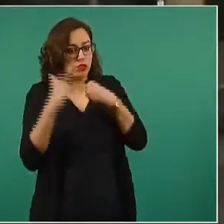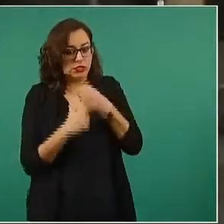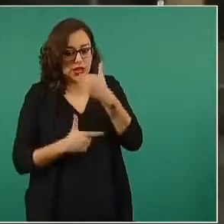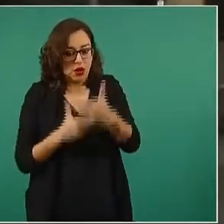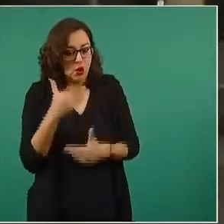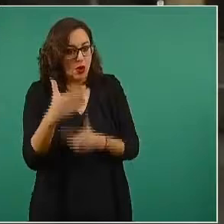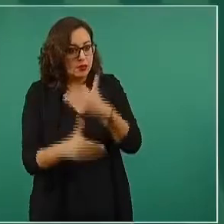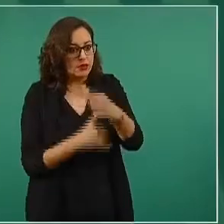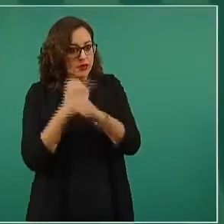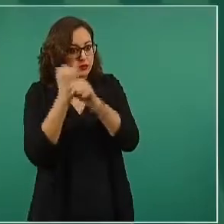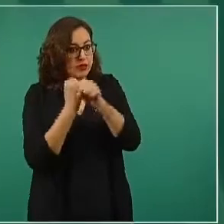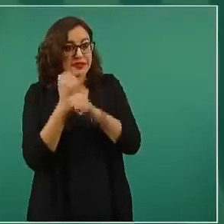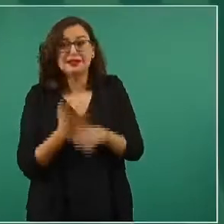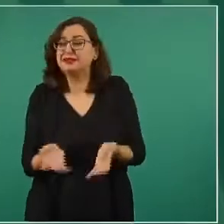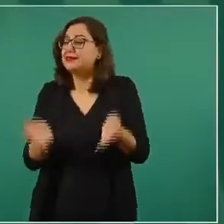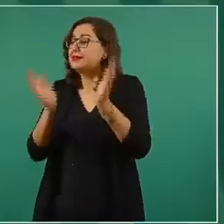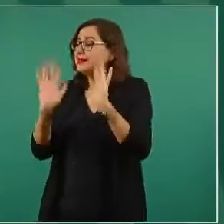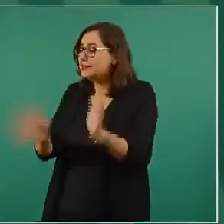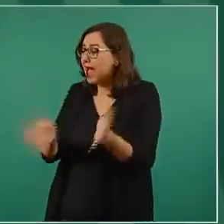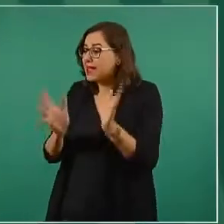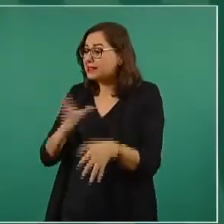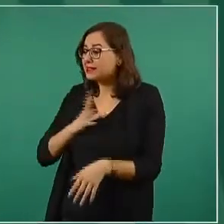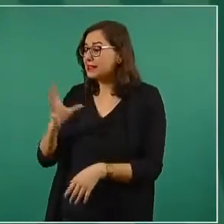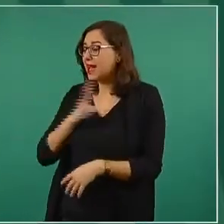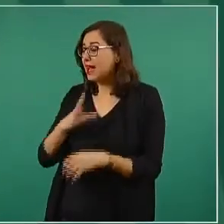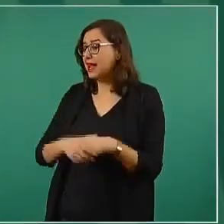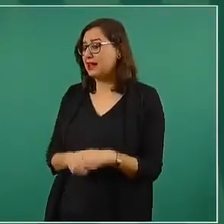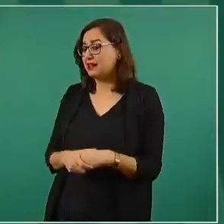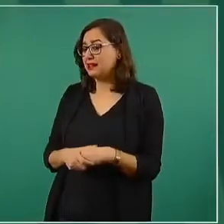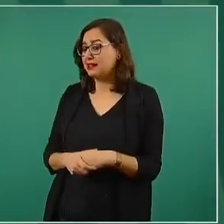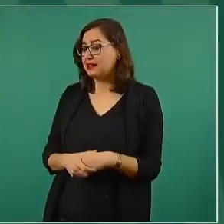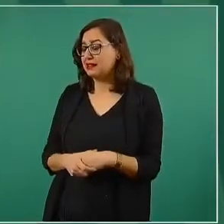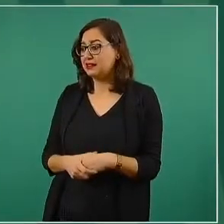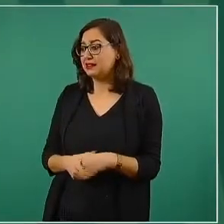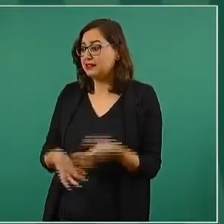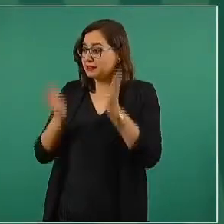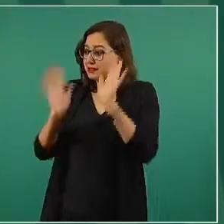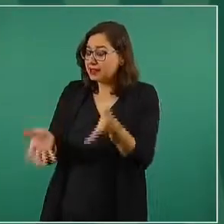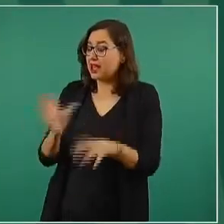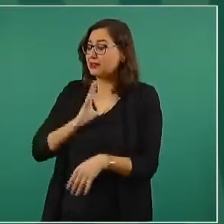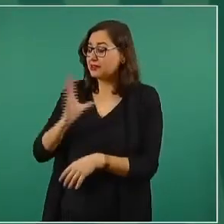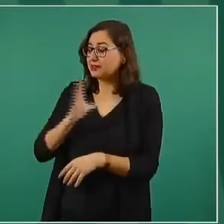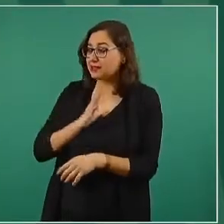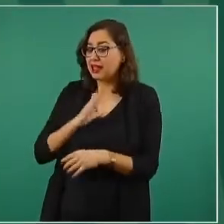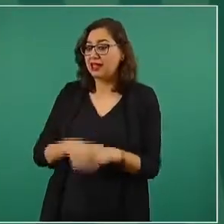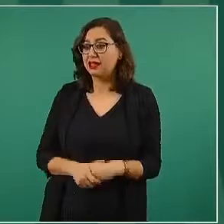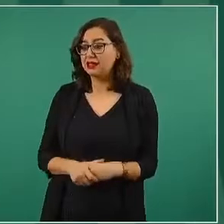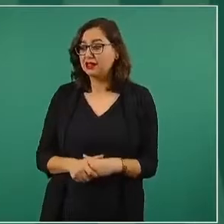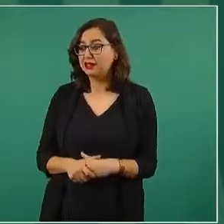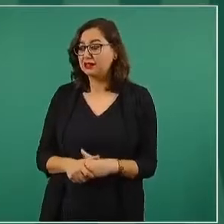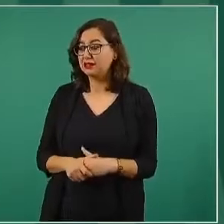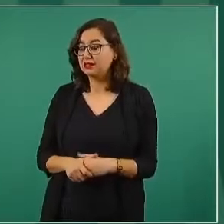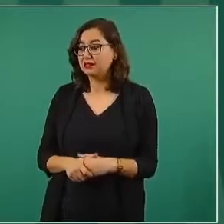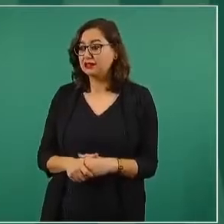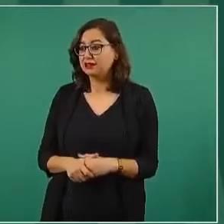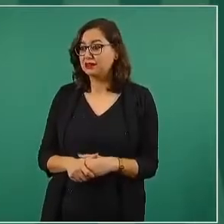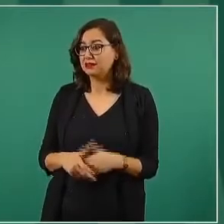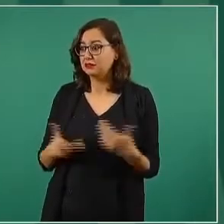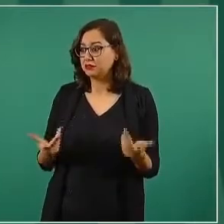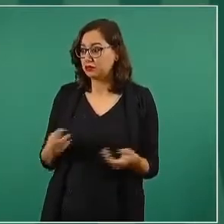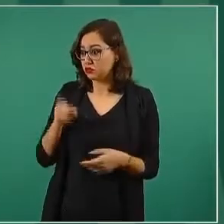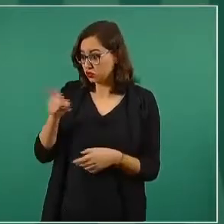avance? Se hace. pídele